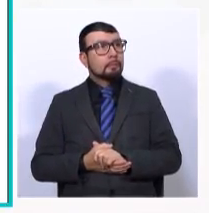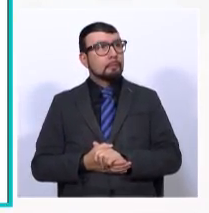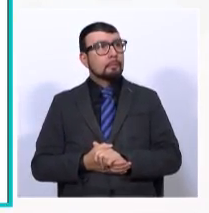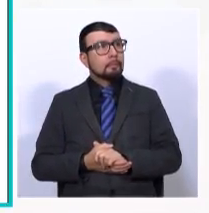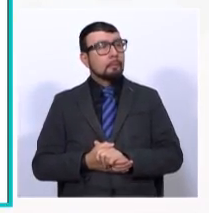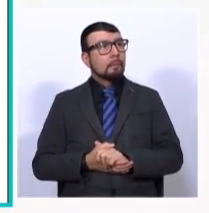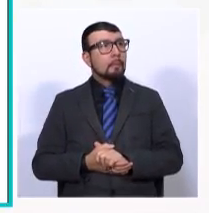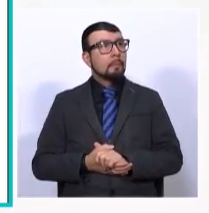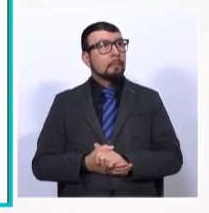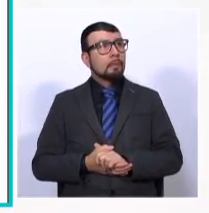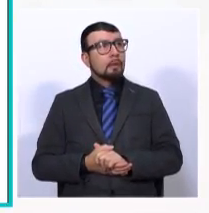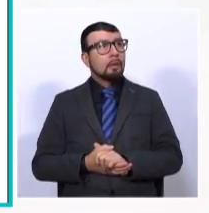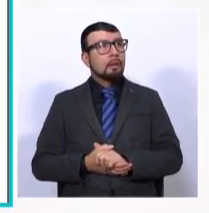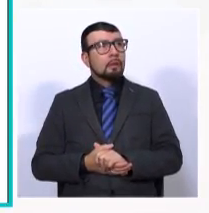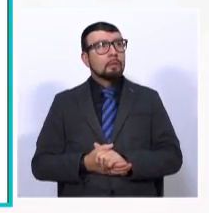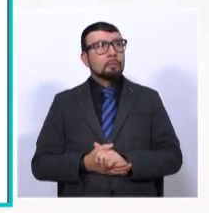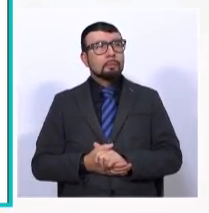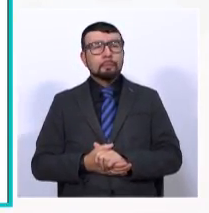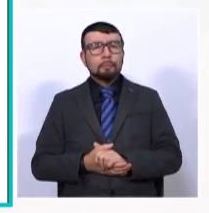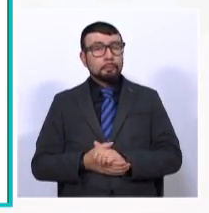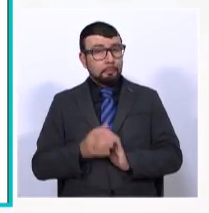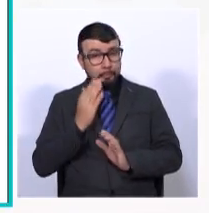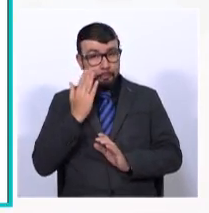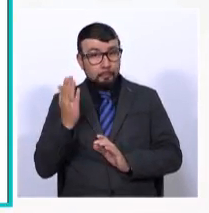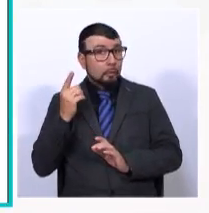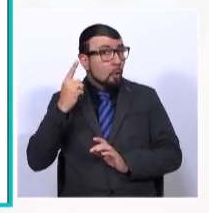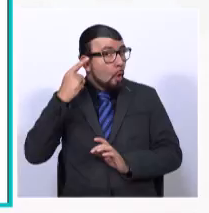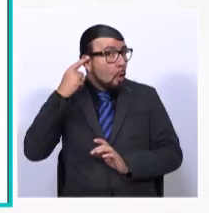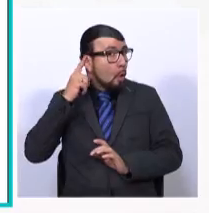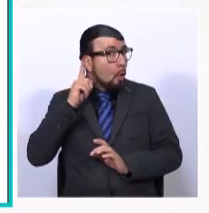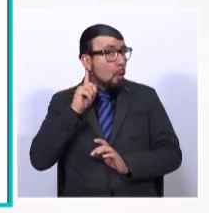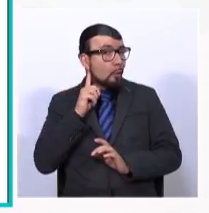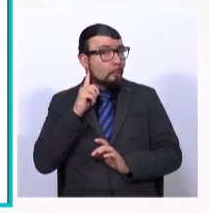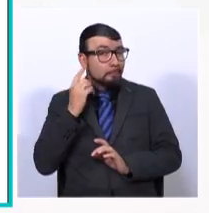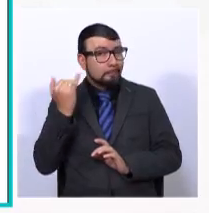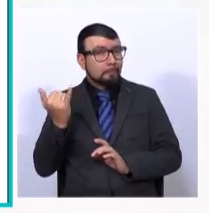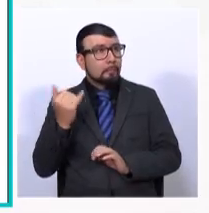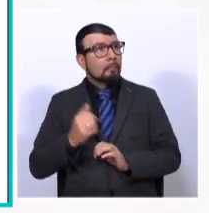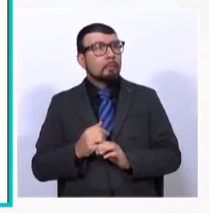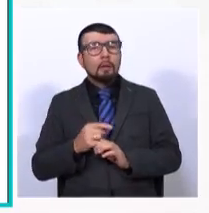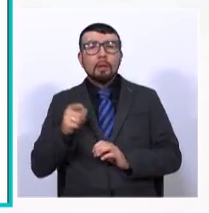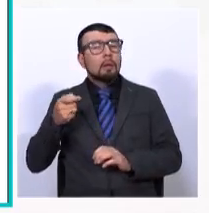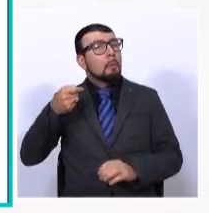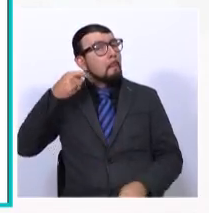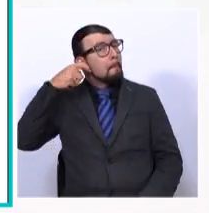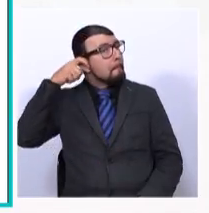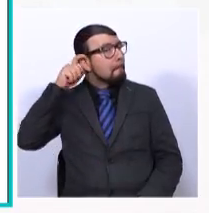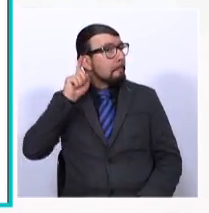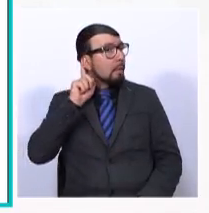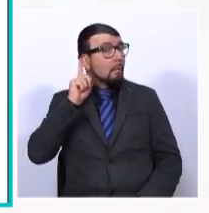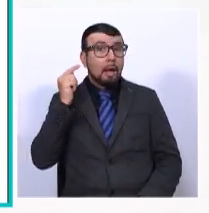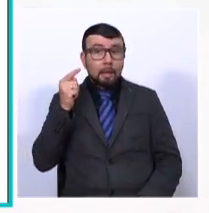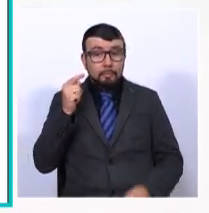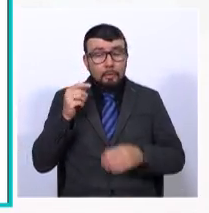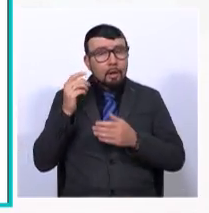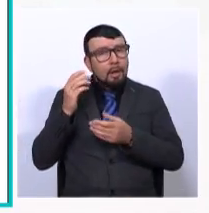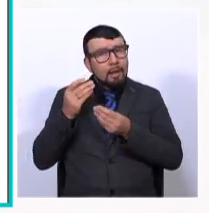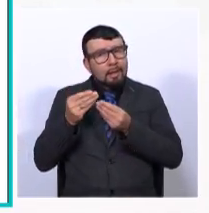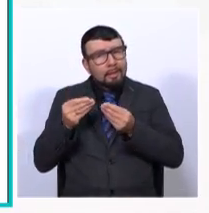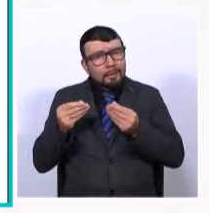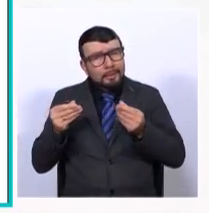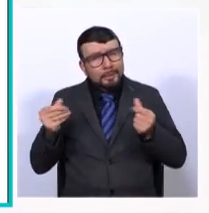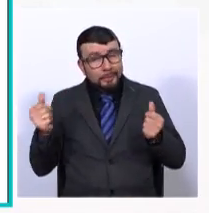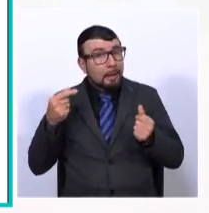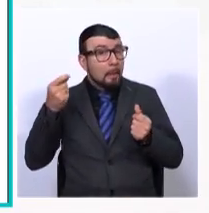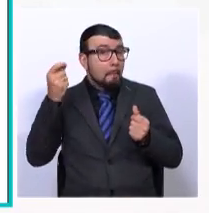iPad, para que ustedes vean esto. Miren, ahí está el oído. Entonces los tapones, la cera es un mecanismo de defensa que tiene el